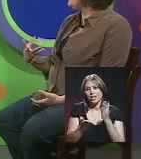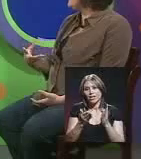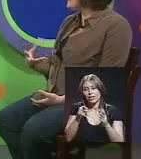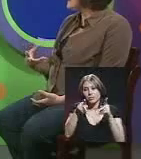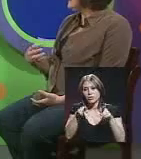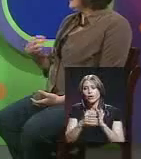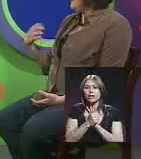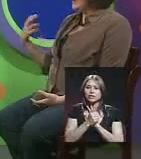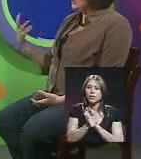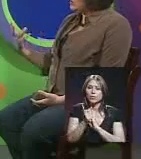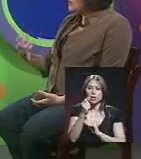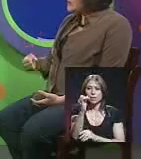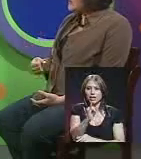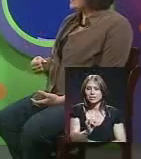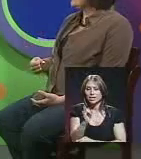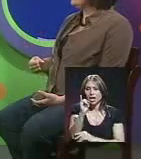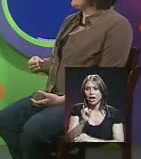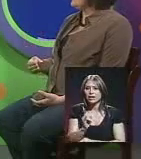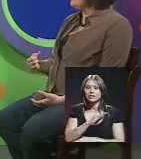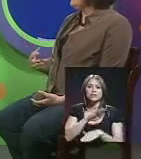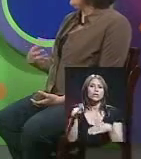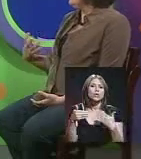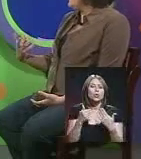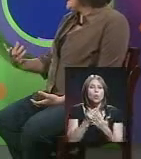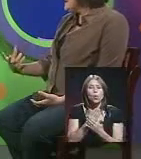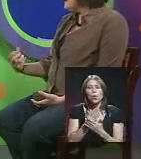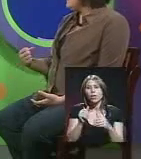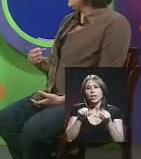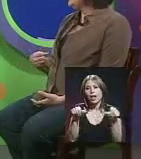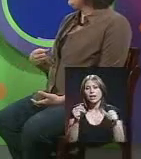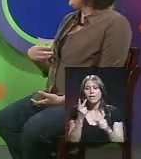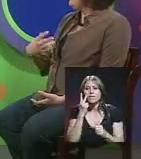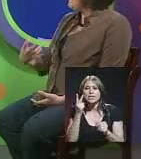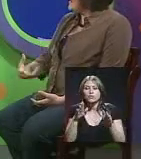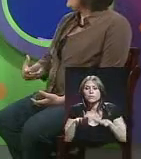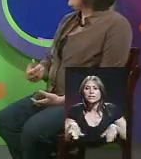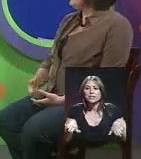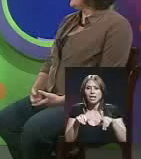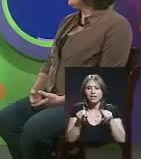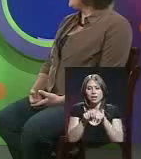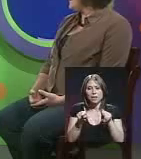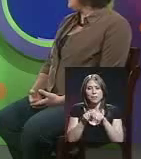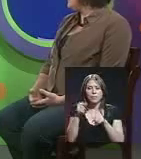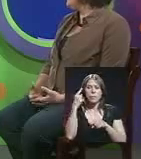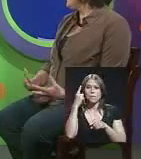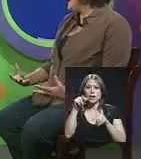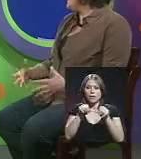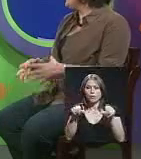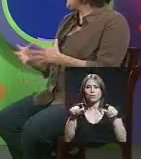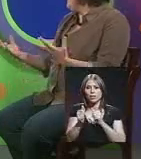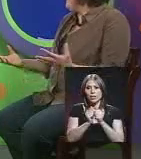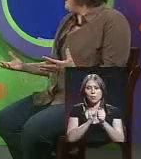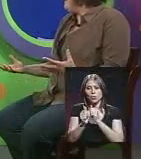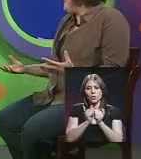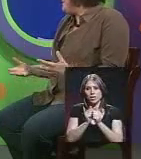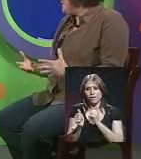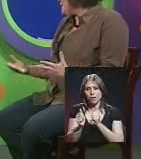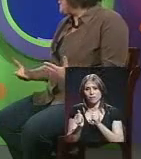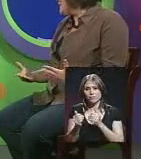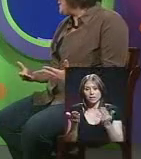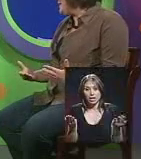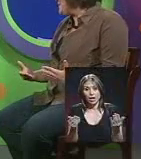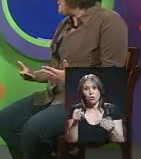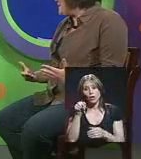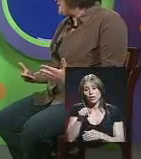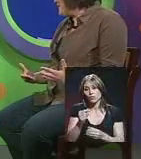las artes, para todo lo visoespacial, a veces incluso para la parte deportiva. Claro, eso